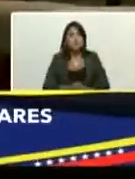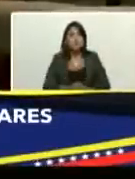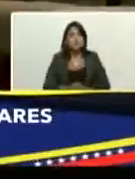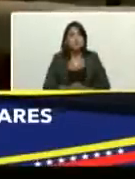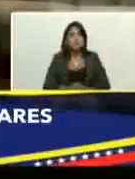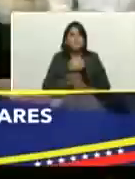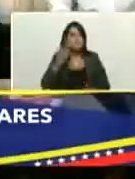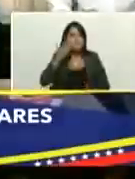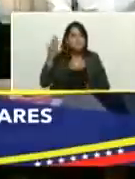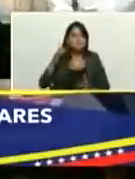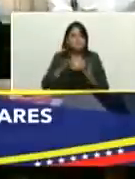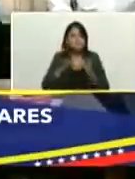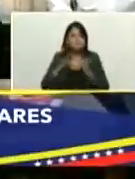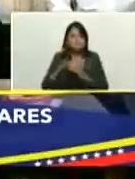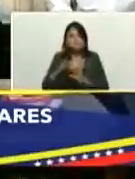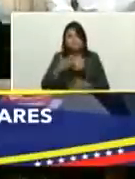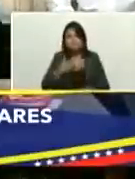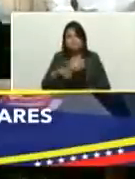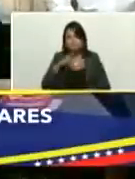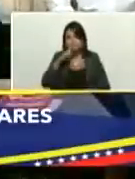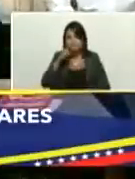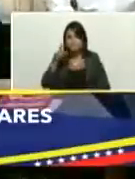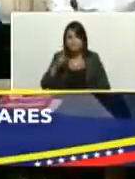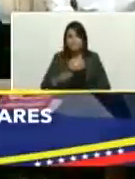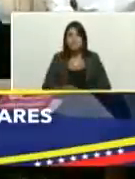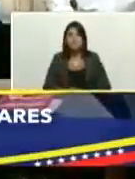Organizado, presidente, adelante, presidente.